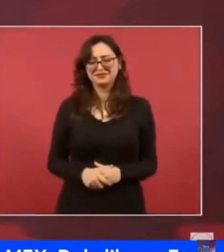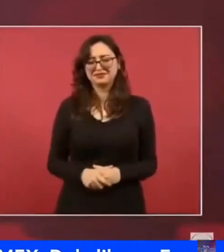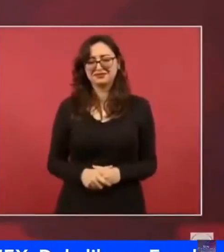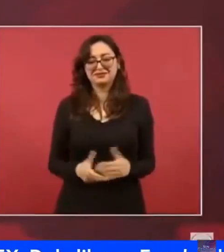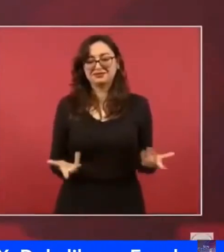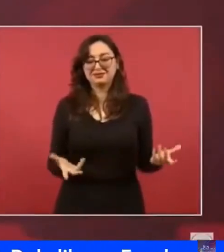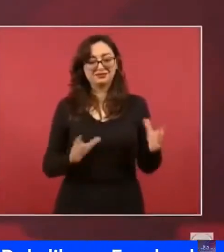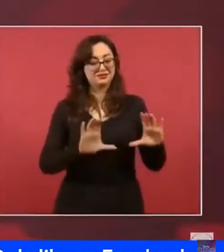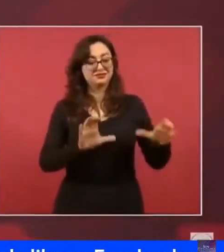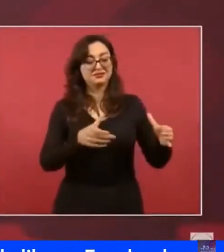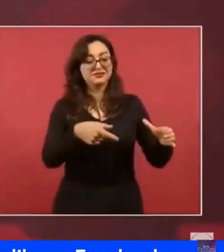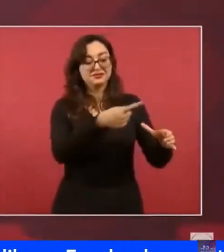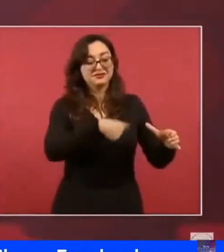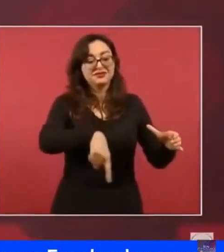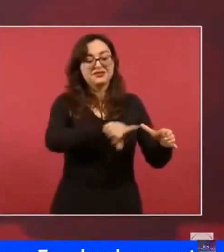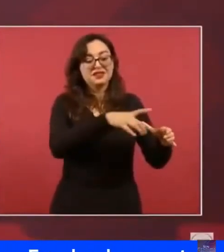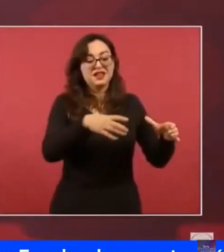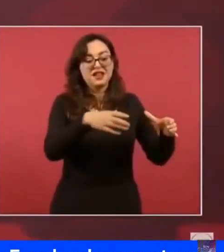es seguir robando,